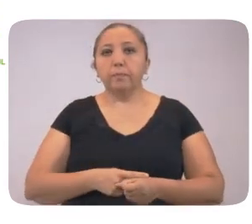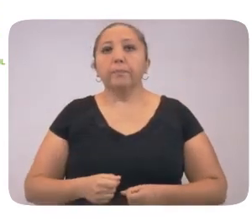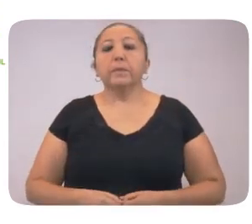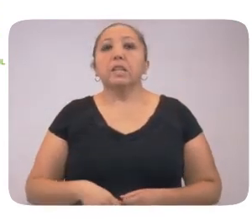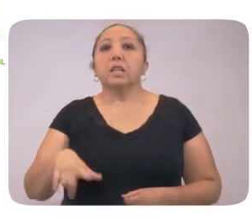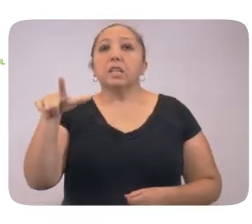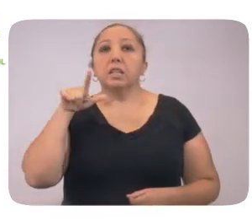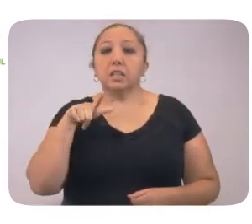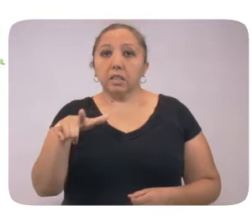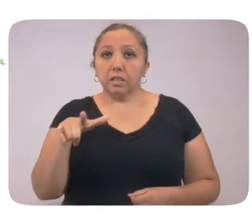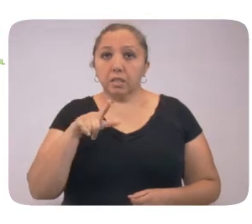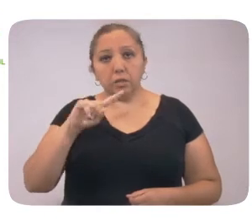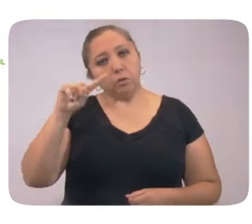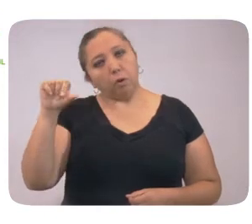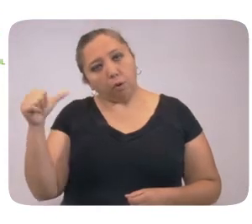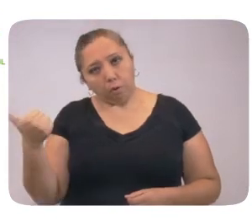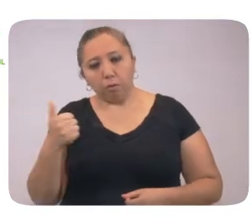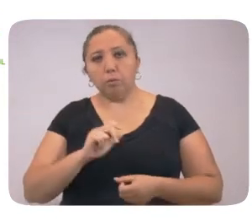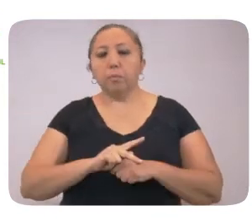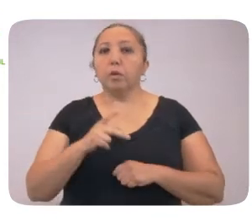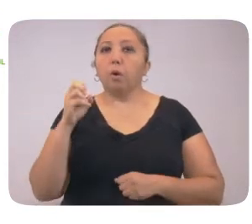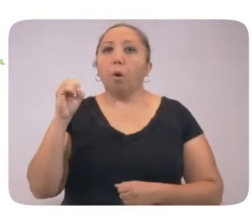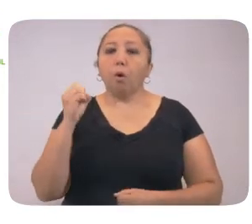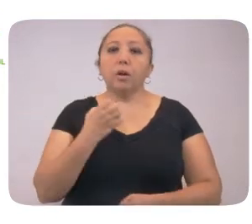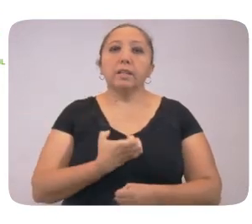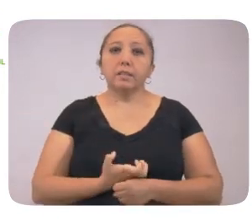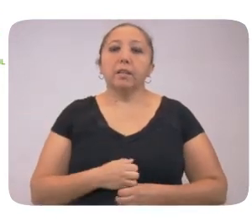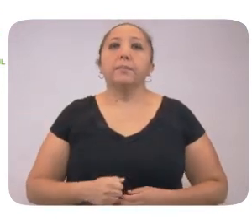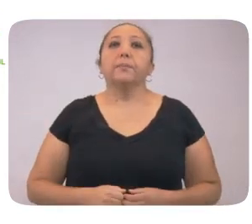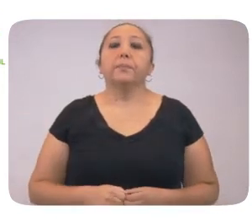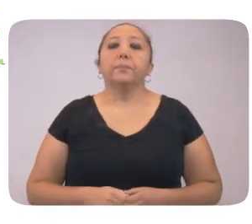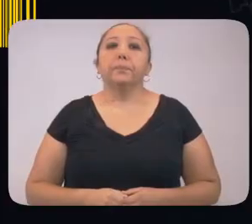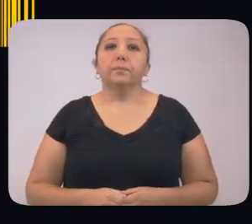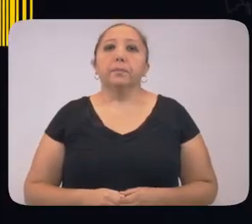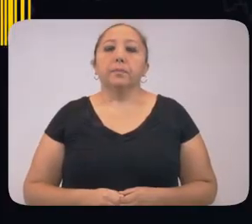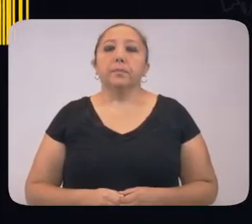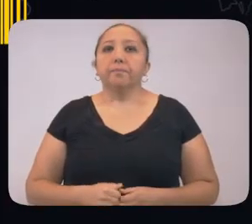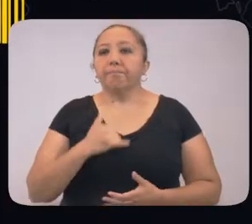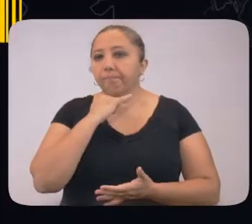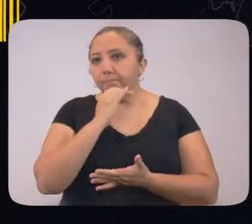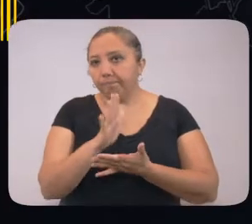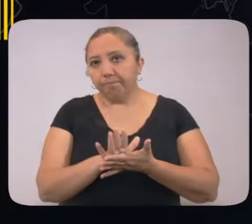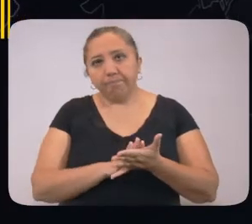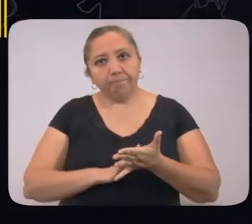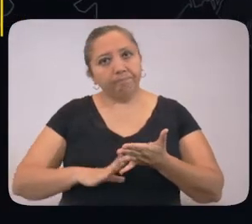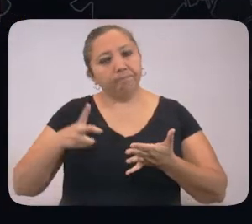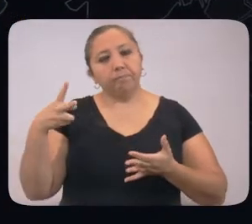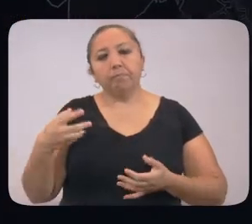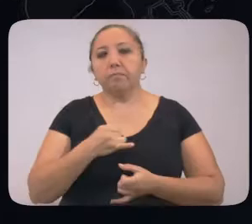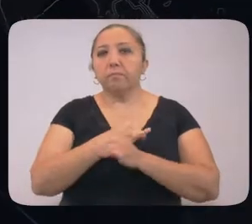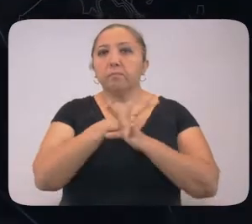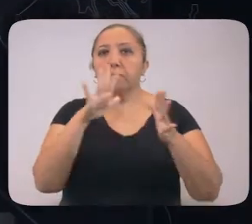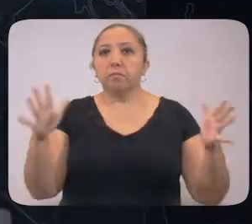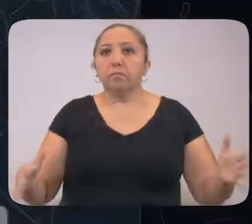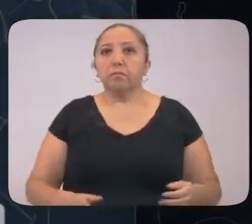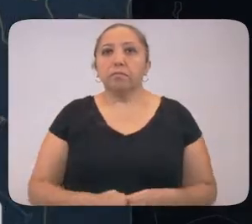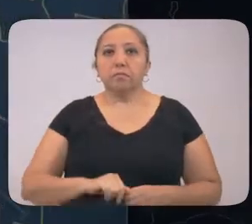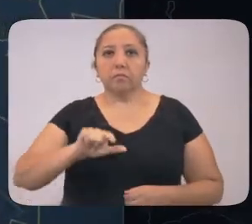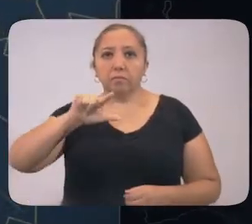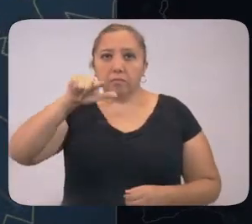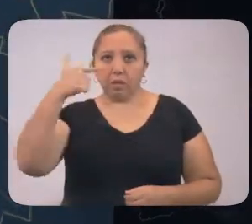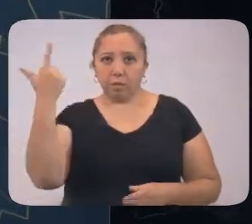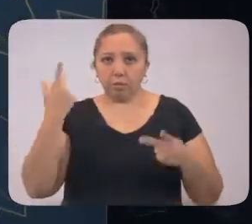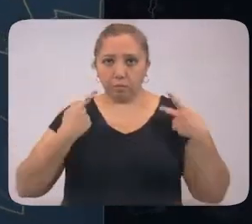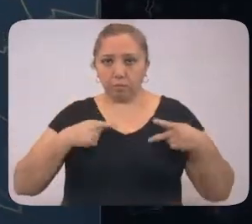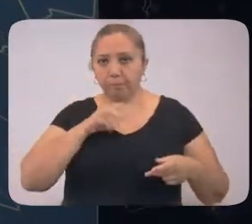17 de los cuales son de otro país u otro estado lamentablemente en este parte médico informamos de 12